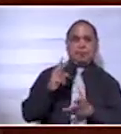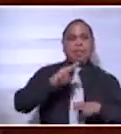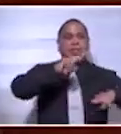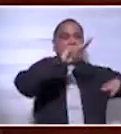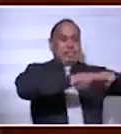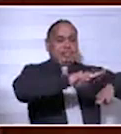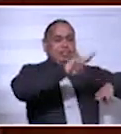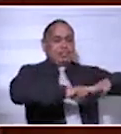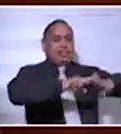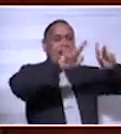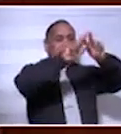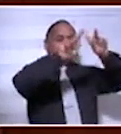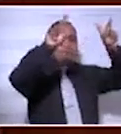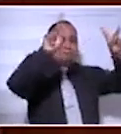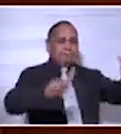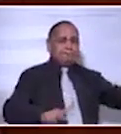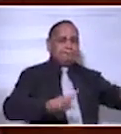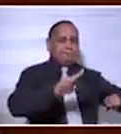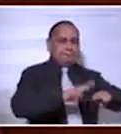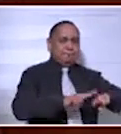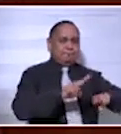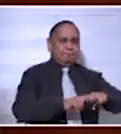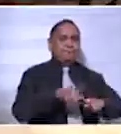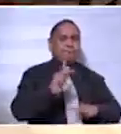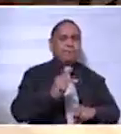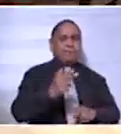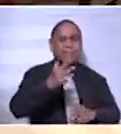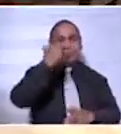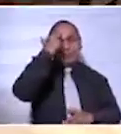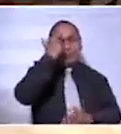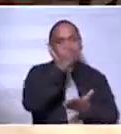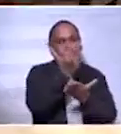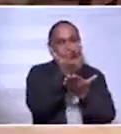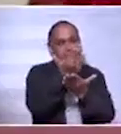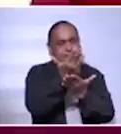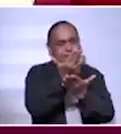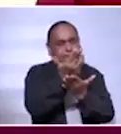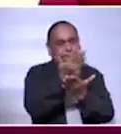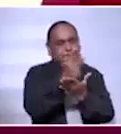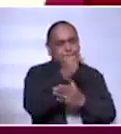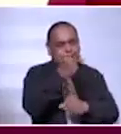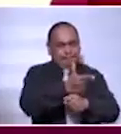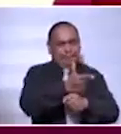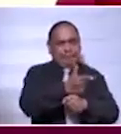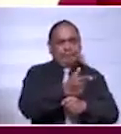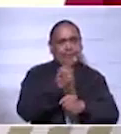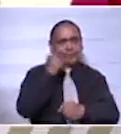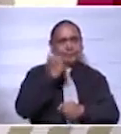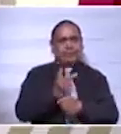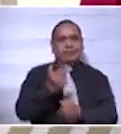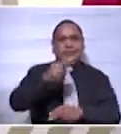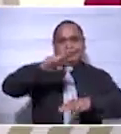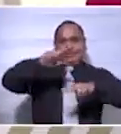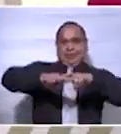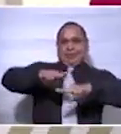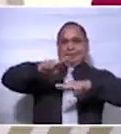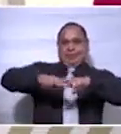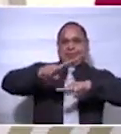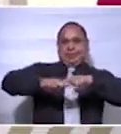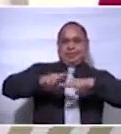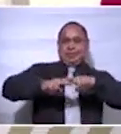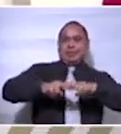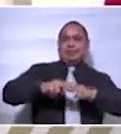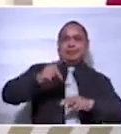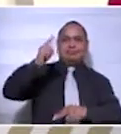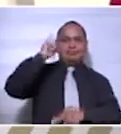a Palacio con... Por ahí tenemos precisamente, lo hacían esperar además, gobernador. Sí, claro, aquí con el que nos traicionó. La bonanza se le refleja